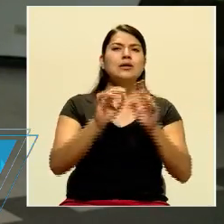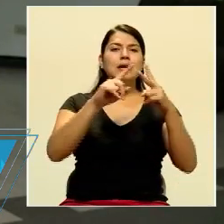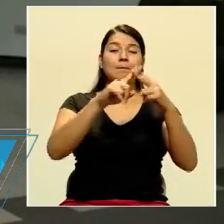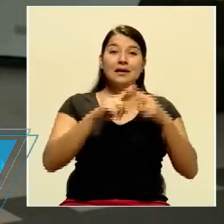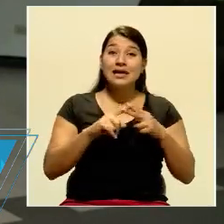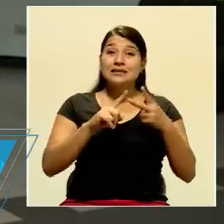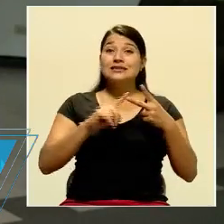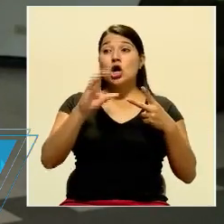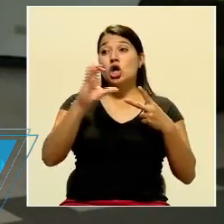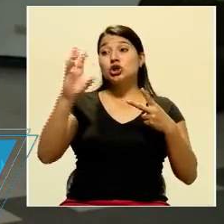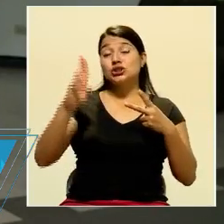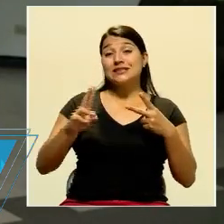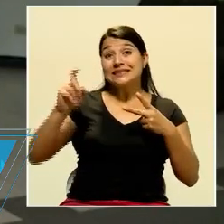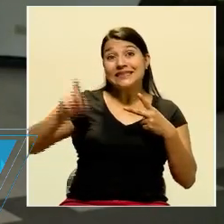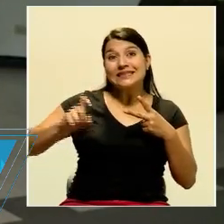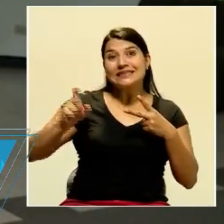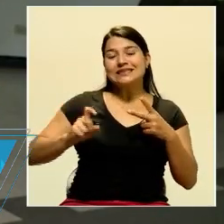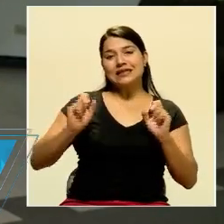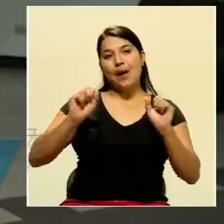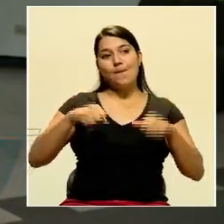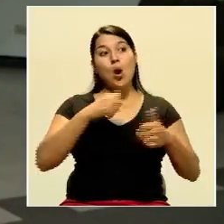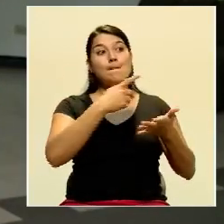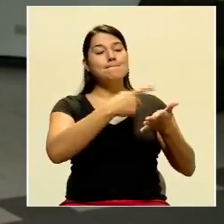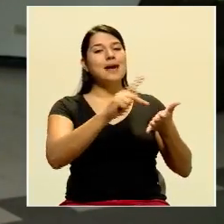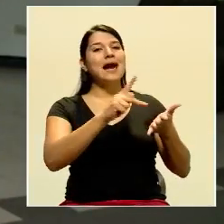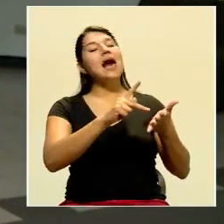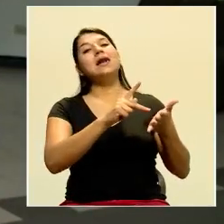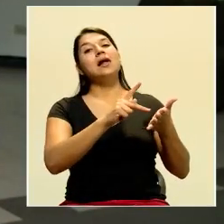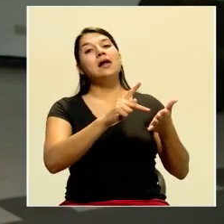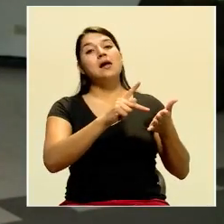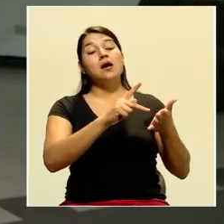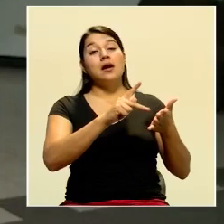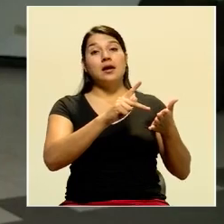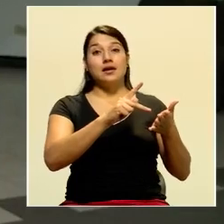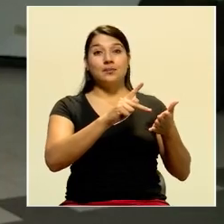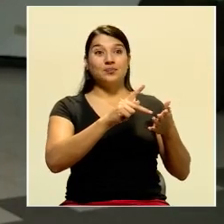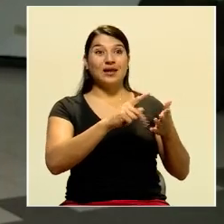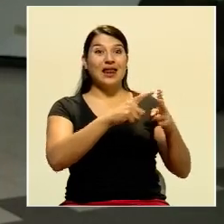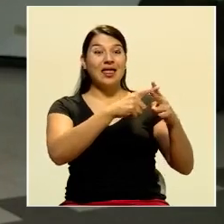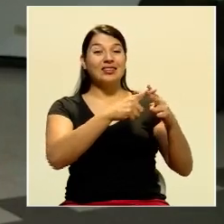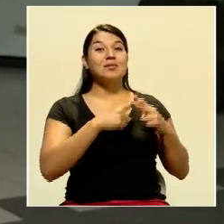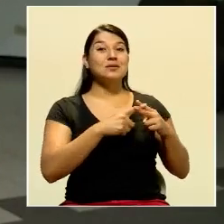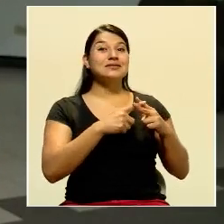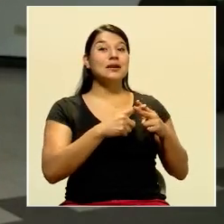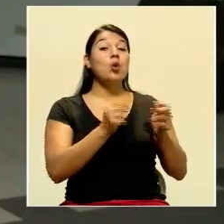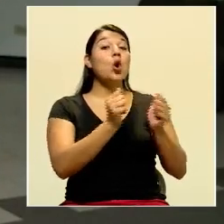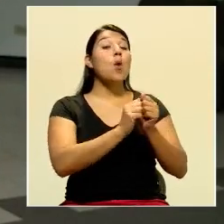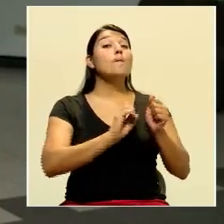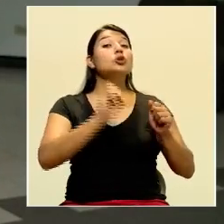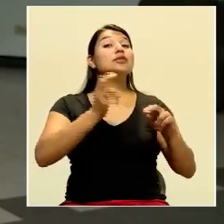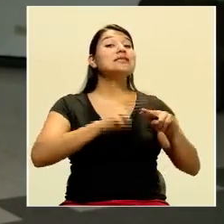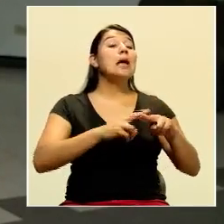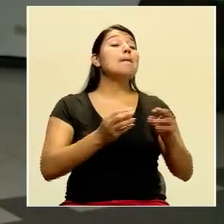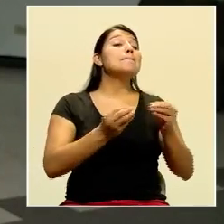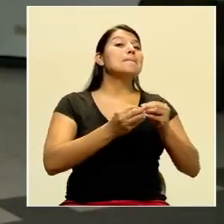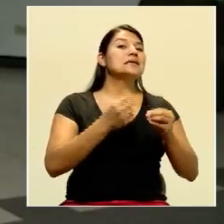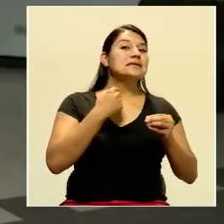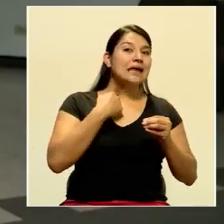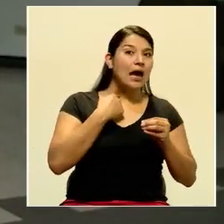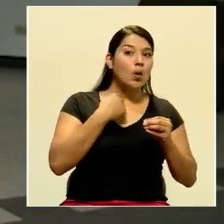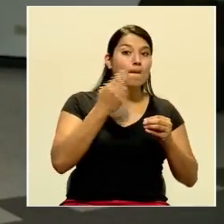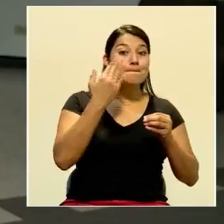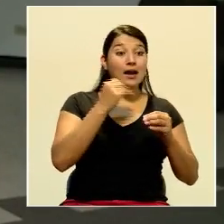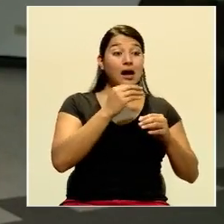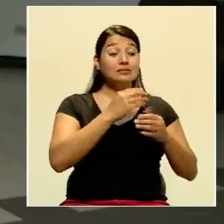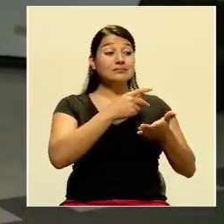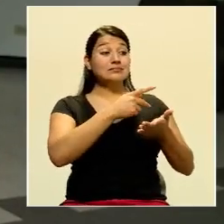país de que se pueda canjear deuda de tasas de interés más alta y de peores condiciones a un crédito